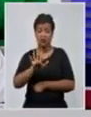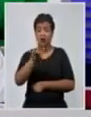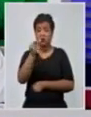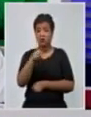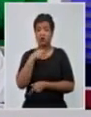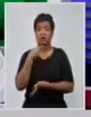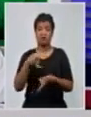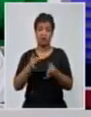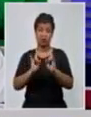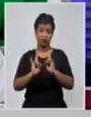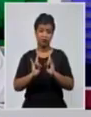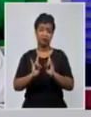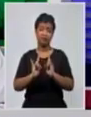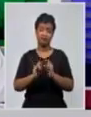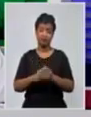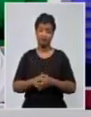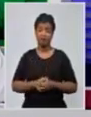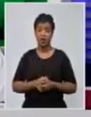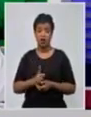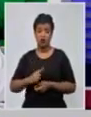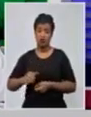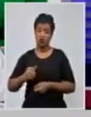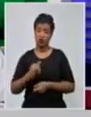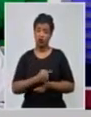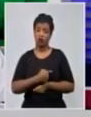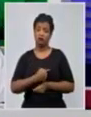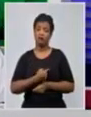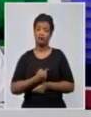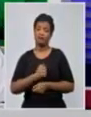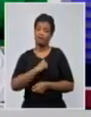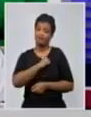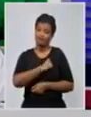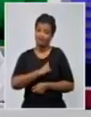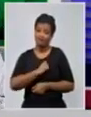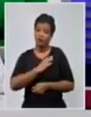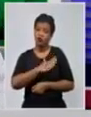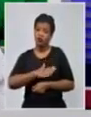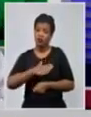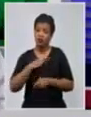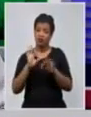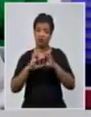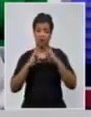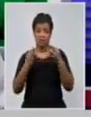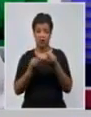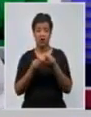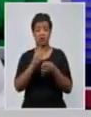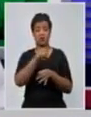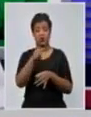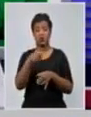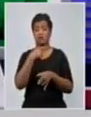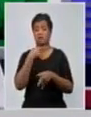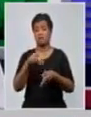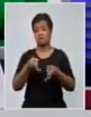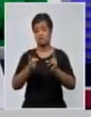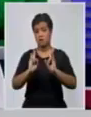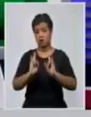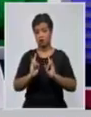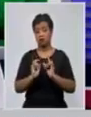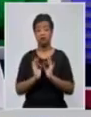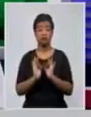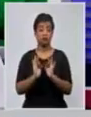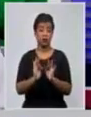y realmente damos las condolencias y lamentamos mucho este desenlace. Bueno, con